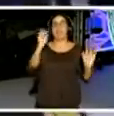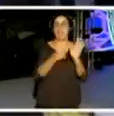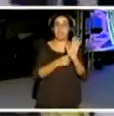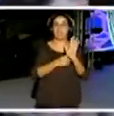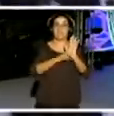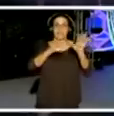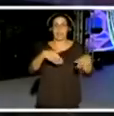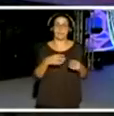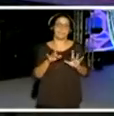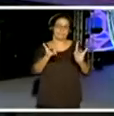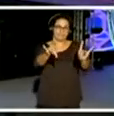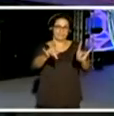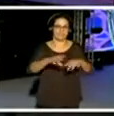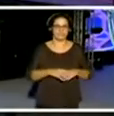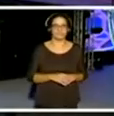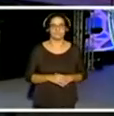mojado.